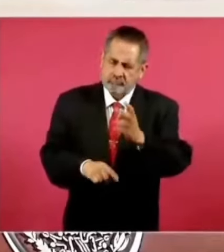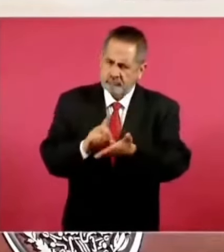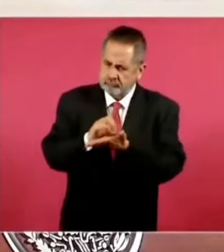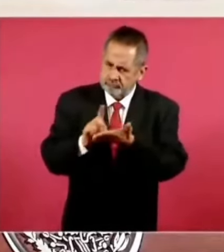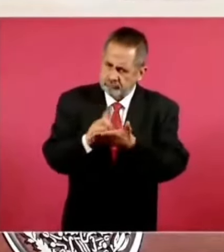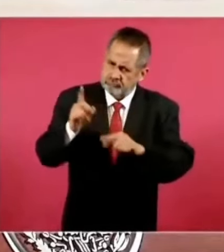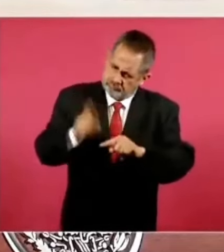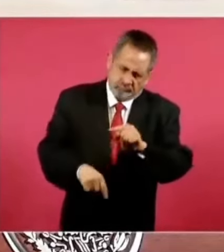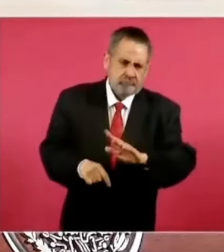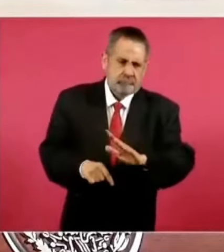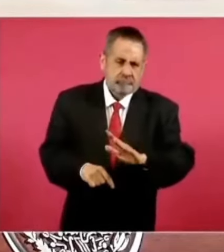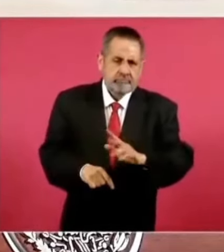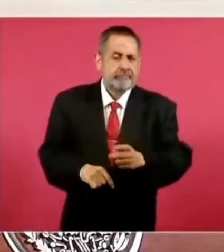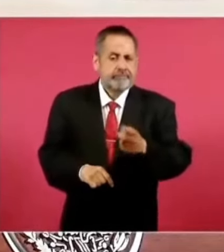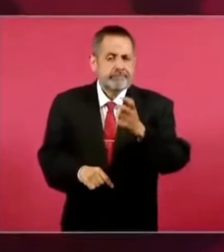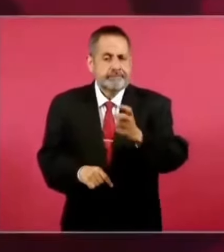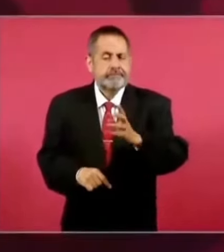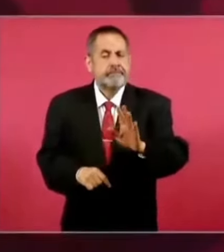Yo sostengo